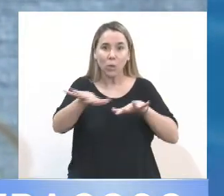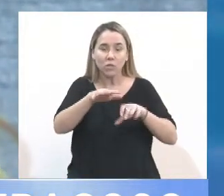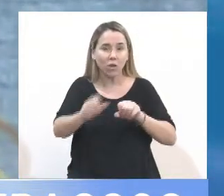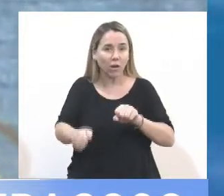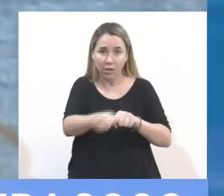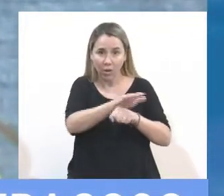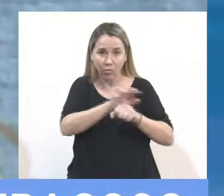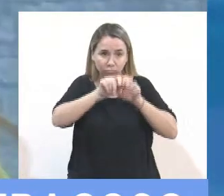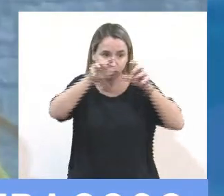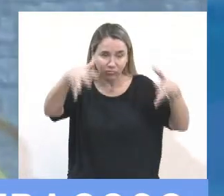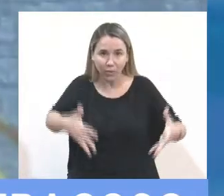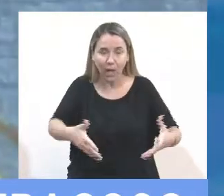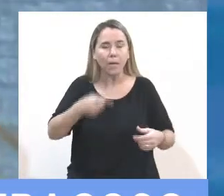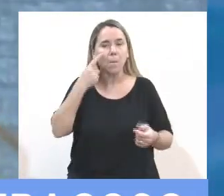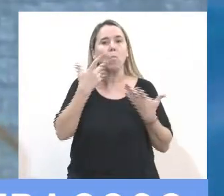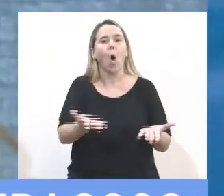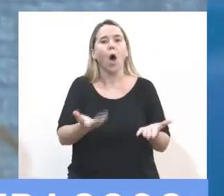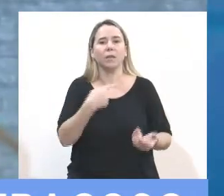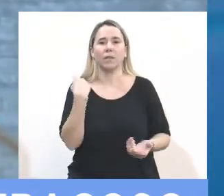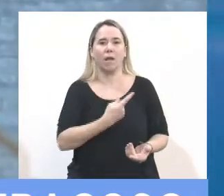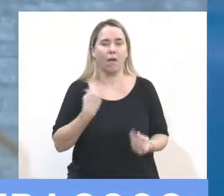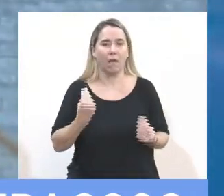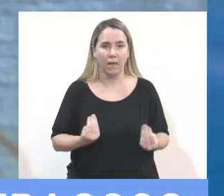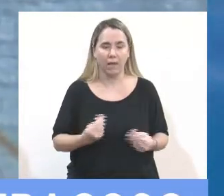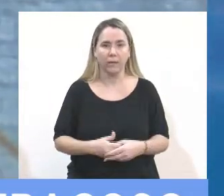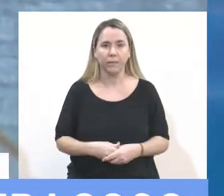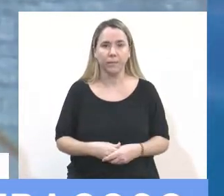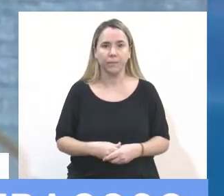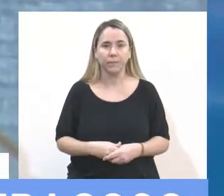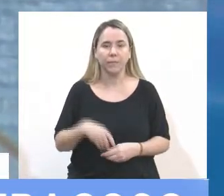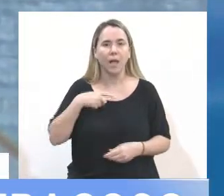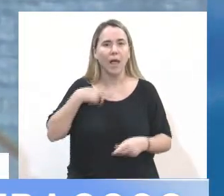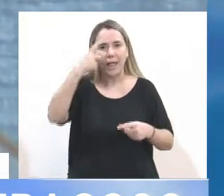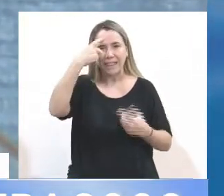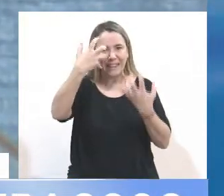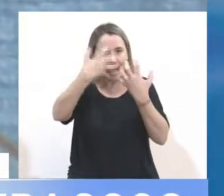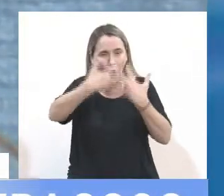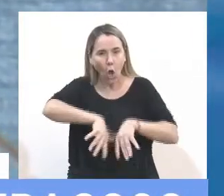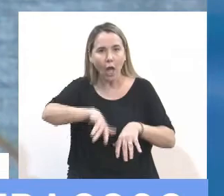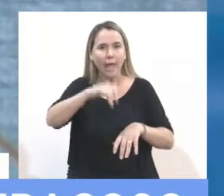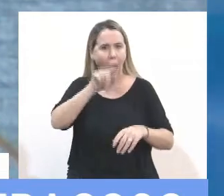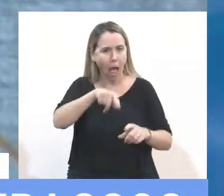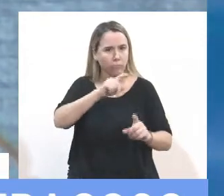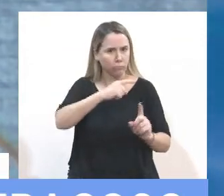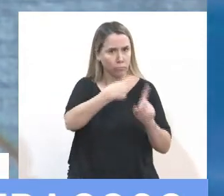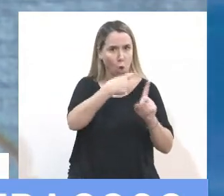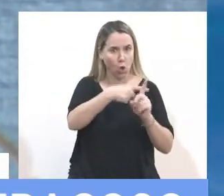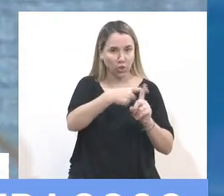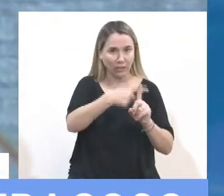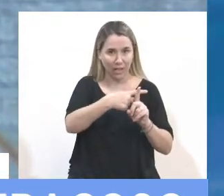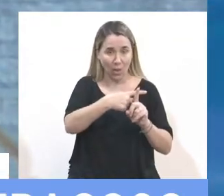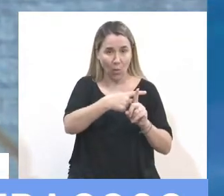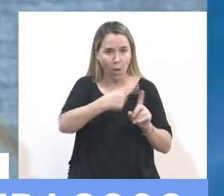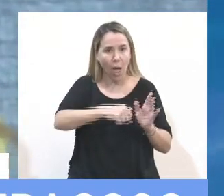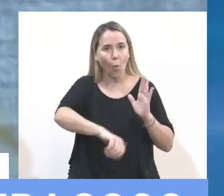pandemia nos ha demostrado que la tecnología tiene su aspecto positivo, su